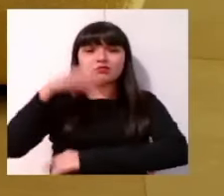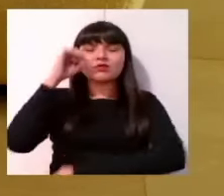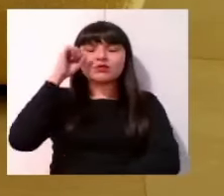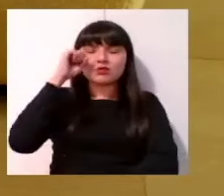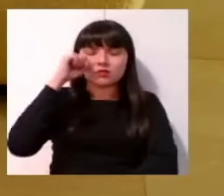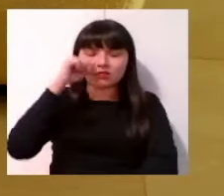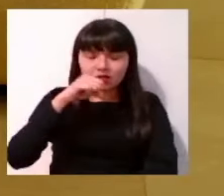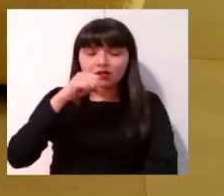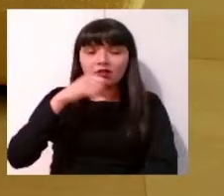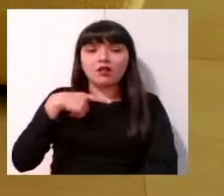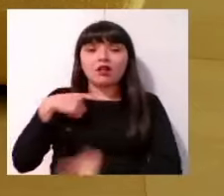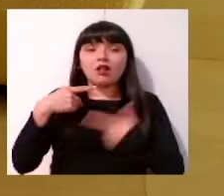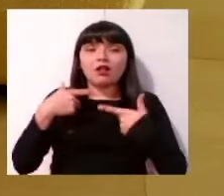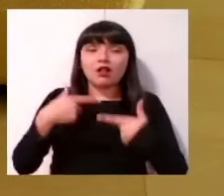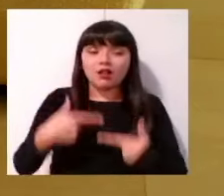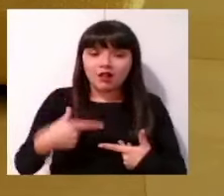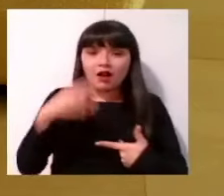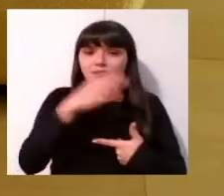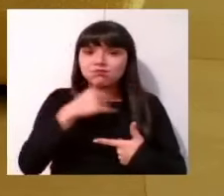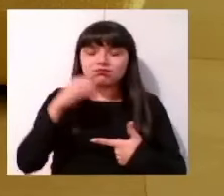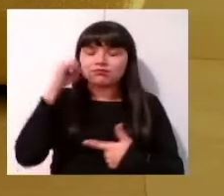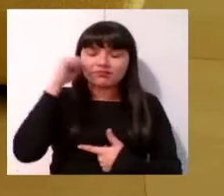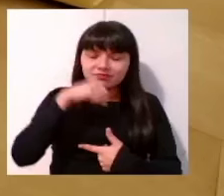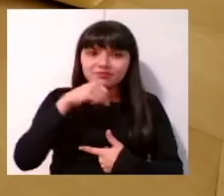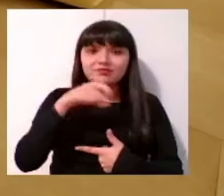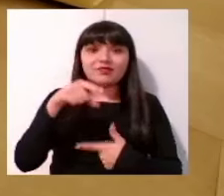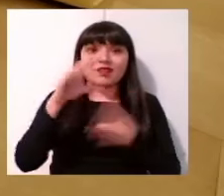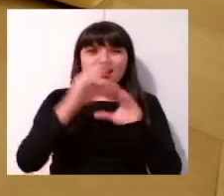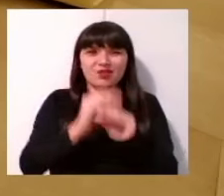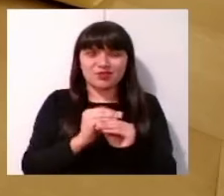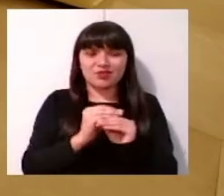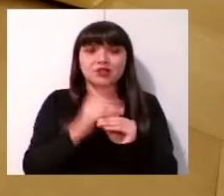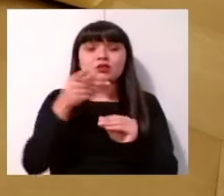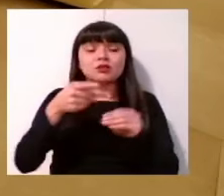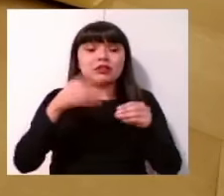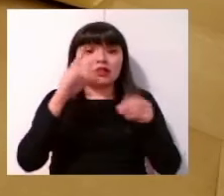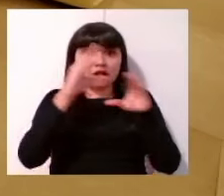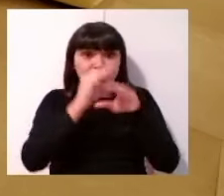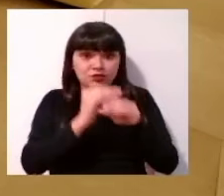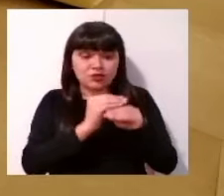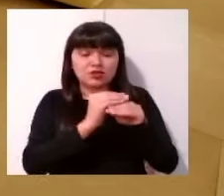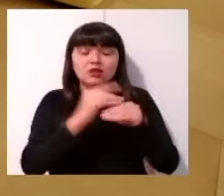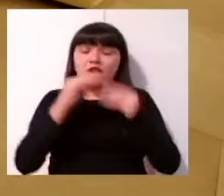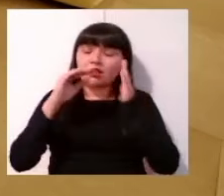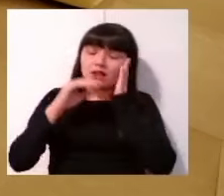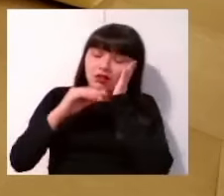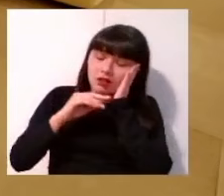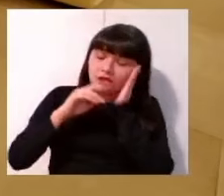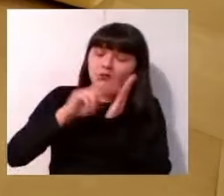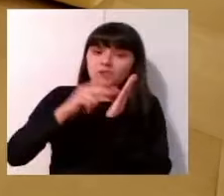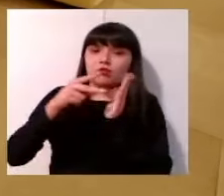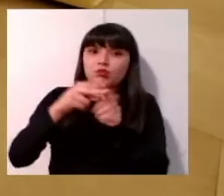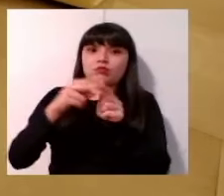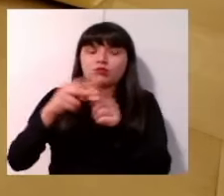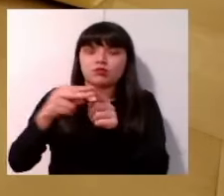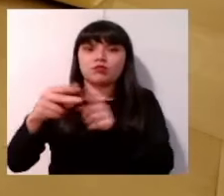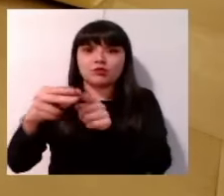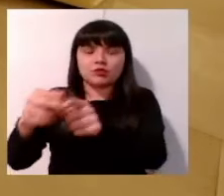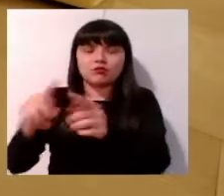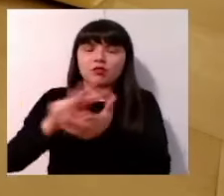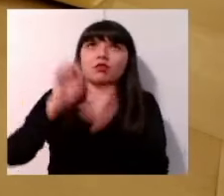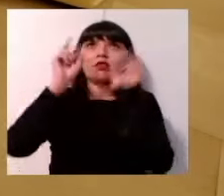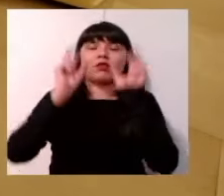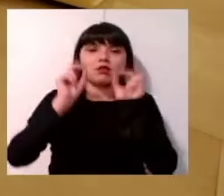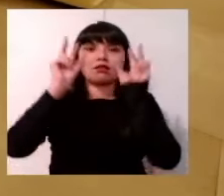una menor carga de sueño, y el sueño se fragmenta en la noche. Pero en los niños chiquititos pasa lo contrario. Si no duermen las